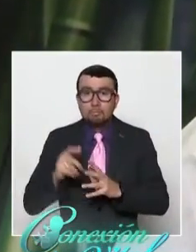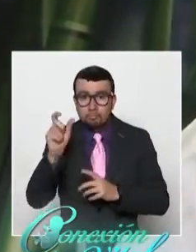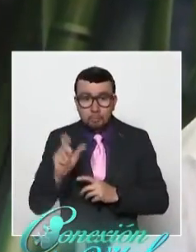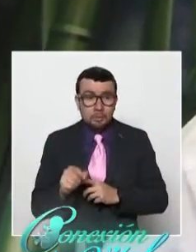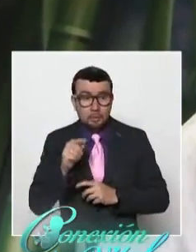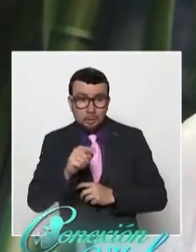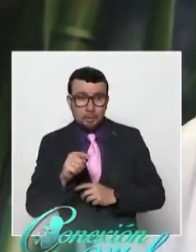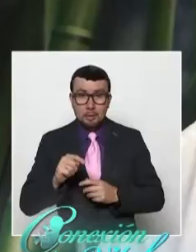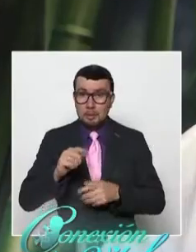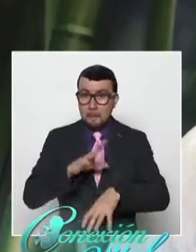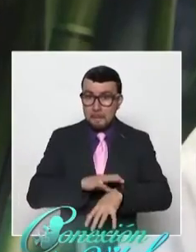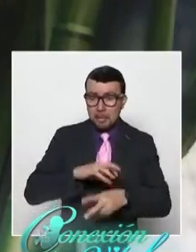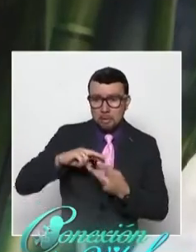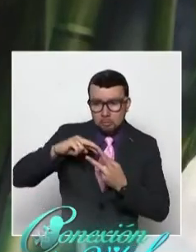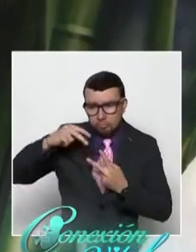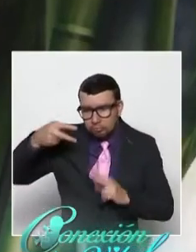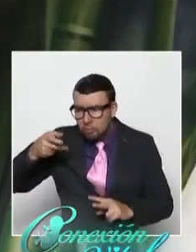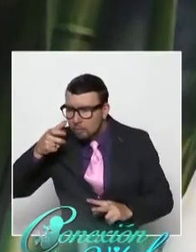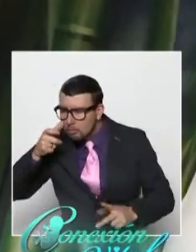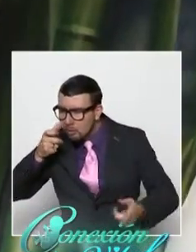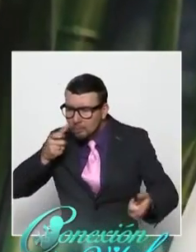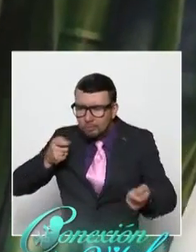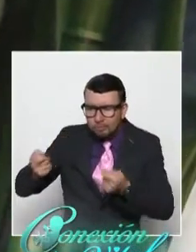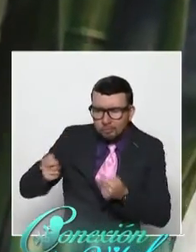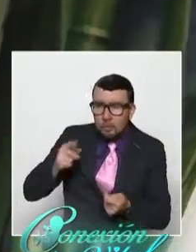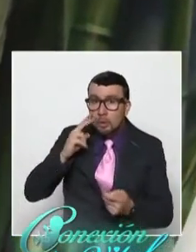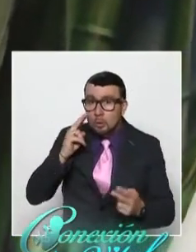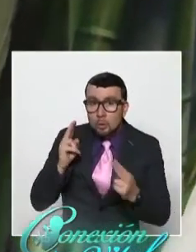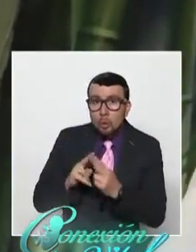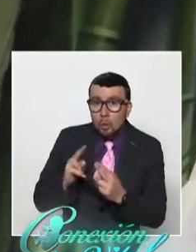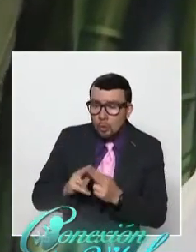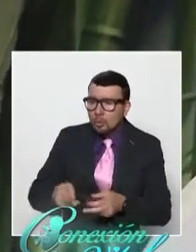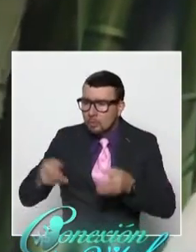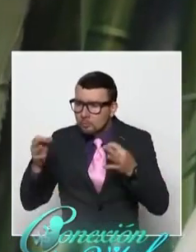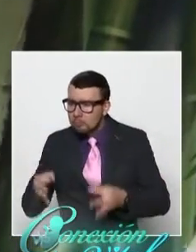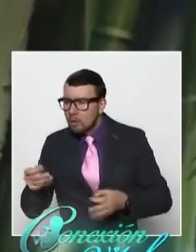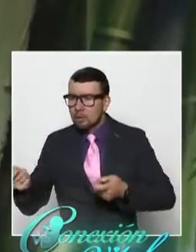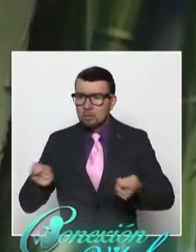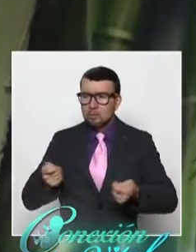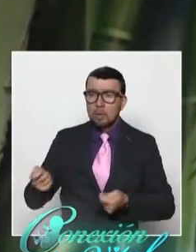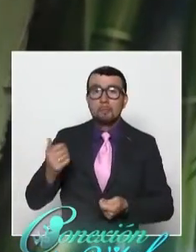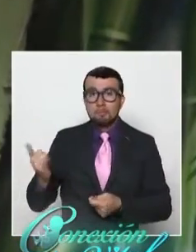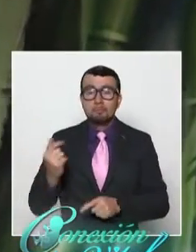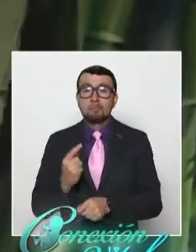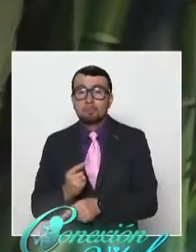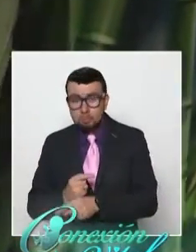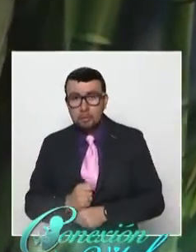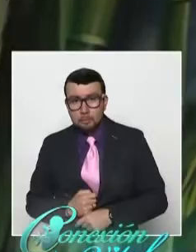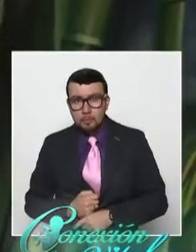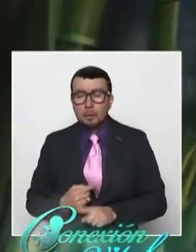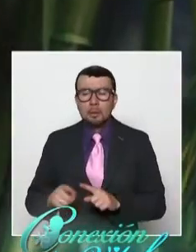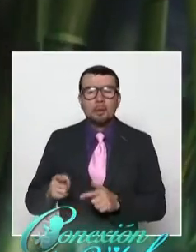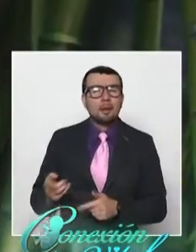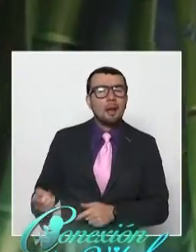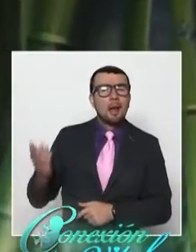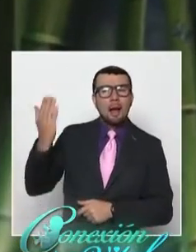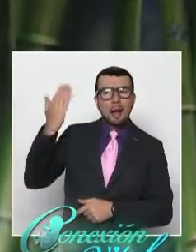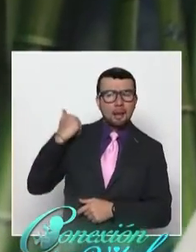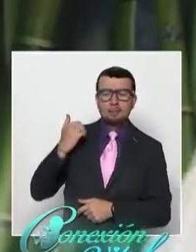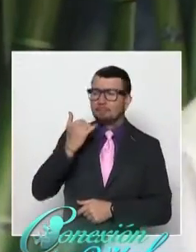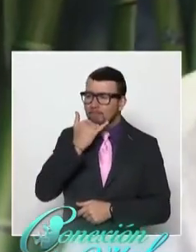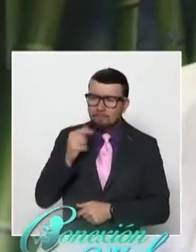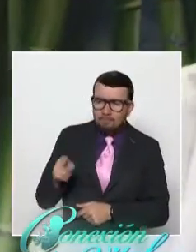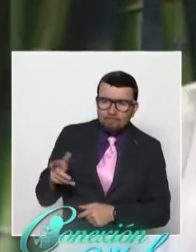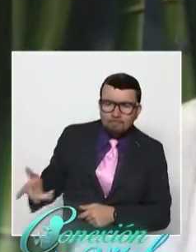genetista clínico de cabecera que sepa el manejo de estos casos. Hay un antecedente interesante, desde el punto